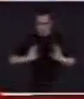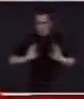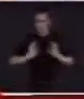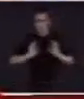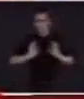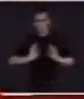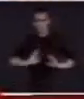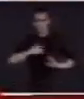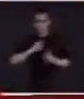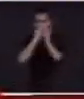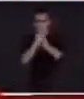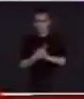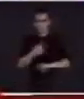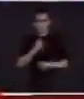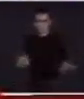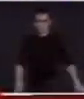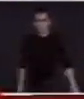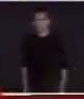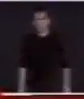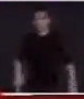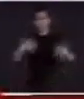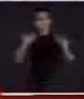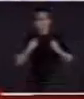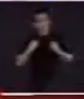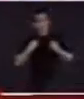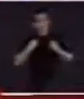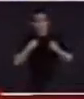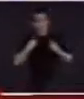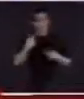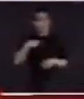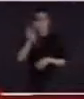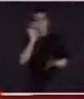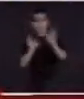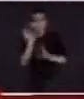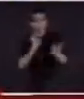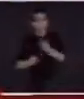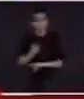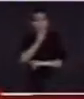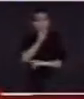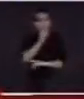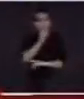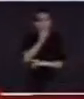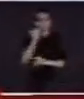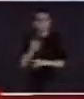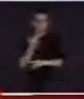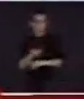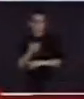Decisiones en la vida, ellos se hacen de oro y yo con estas pintas.